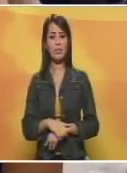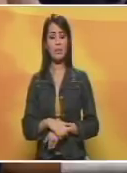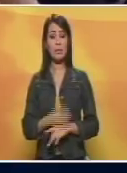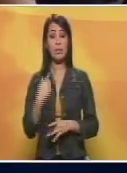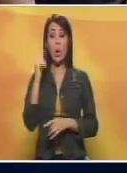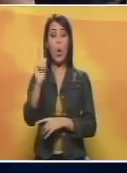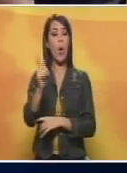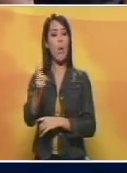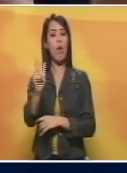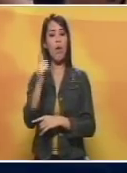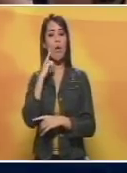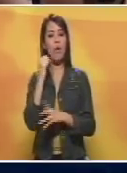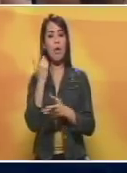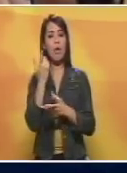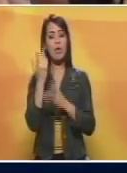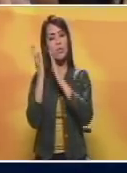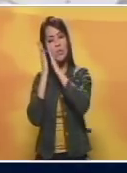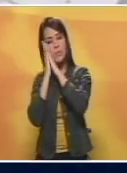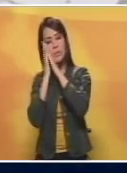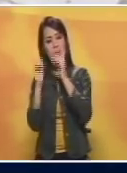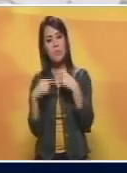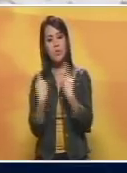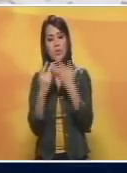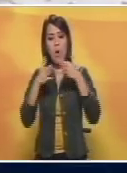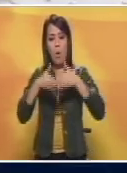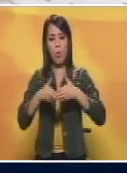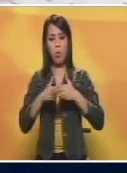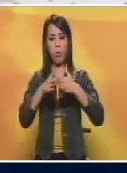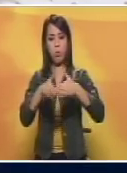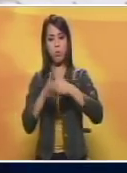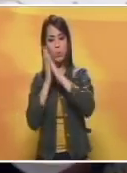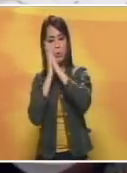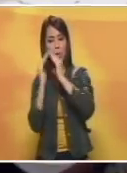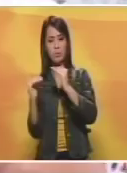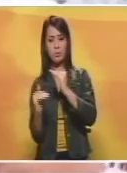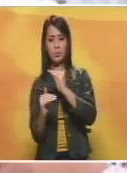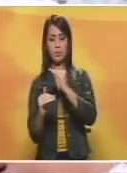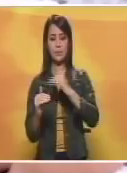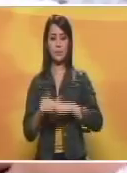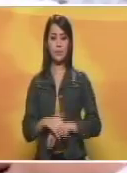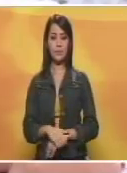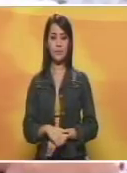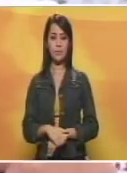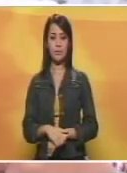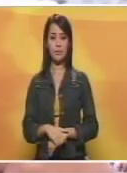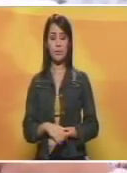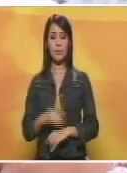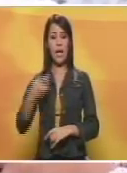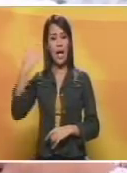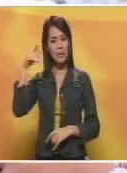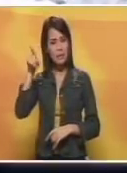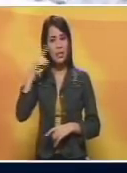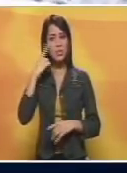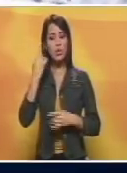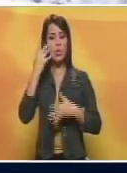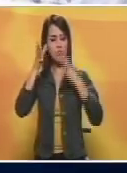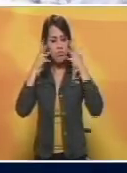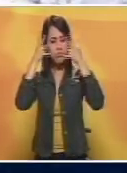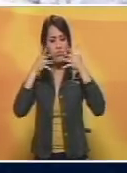y dormimos abajo de un barco una lancha y en la playa daba clases de idioma y